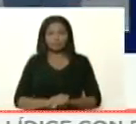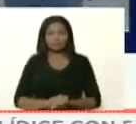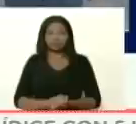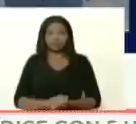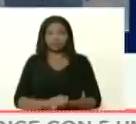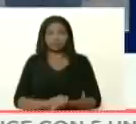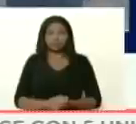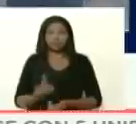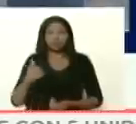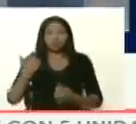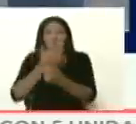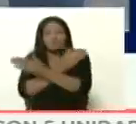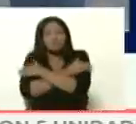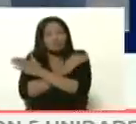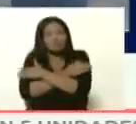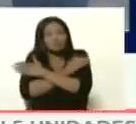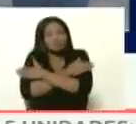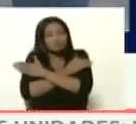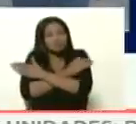Mis felicitaciones.